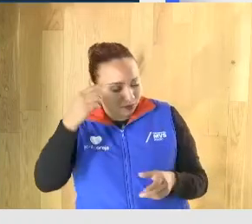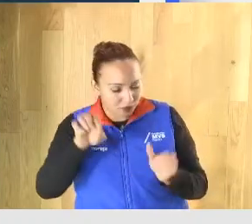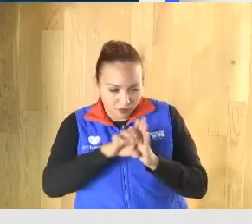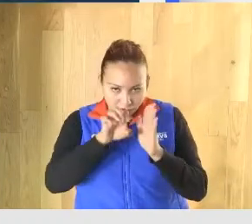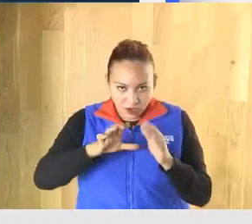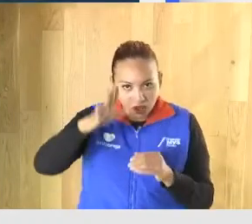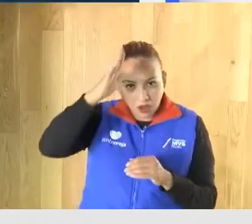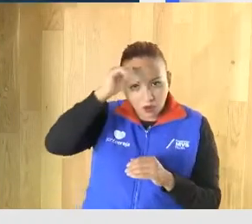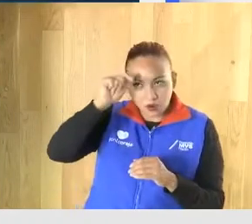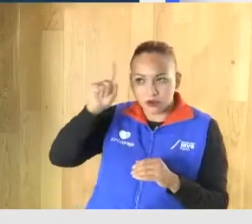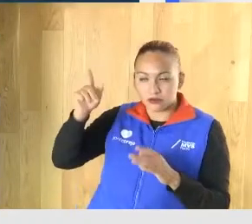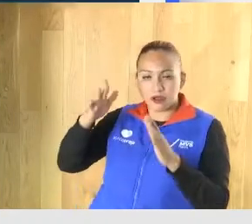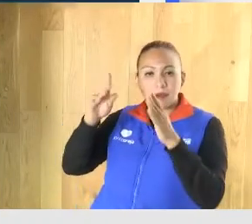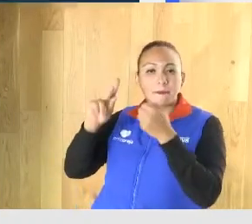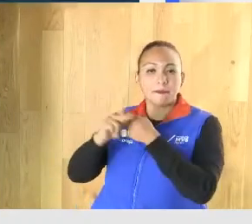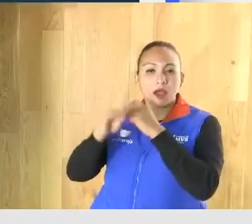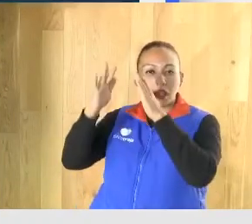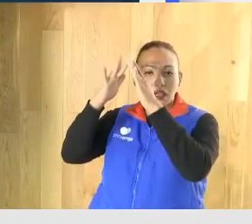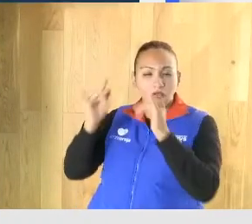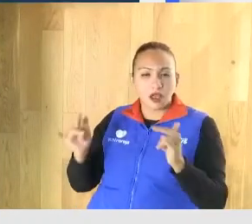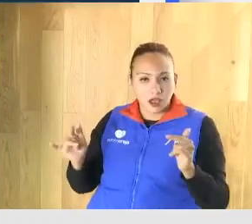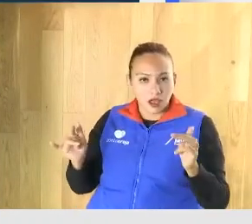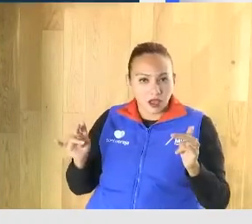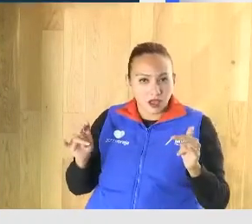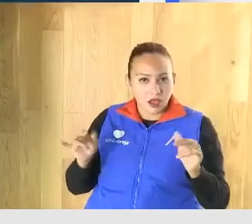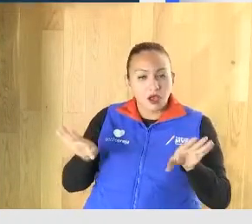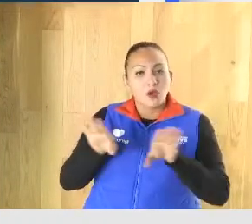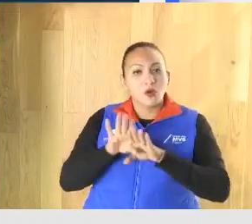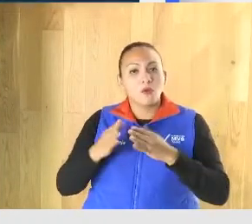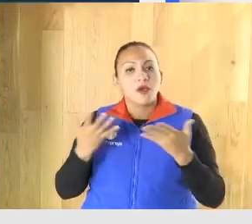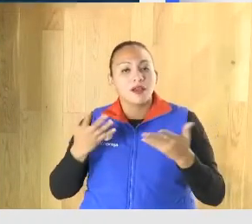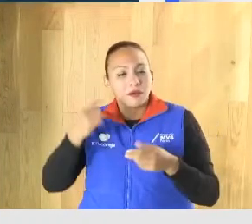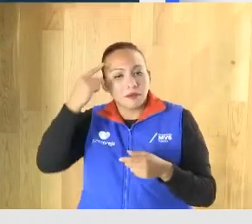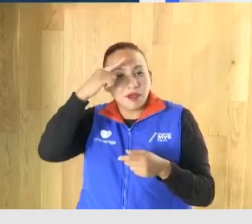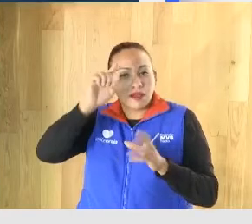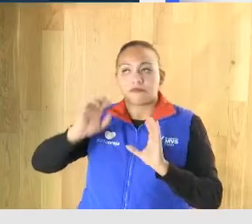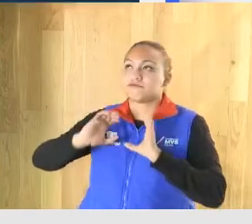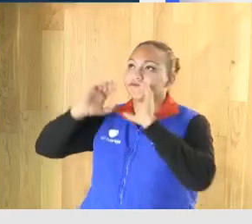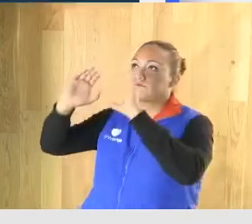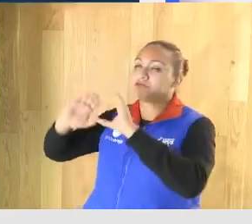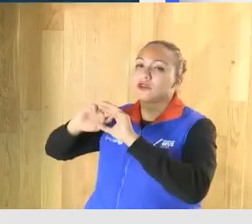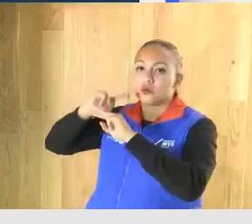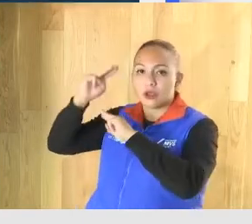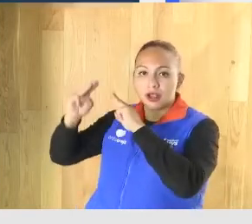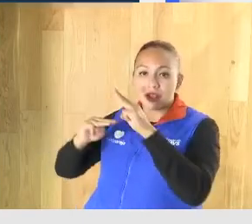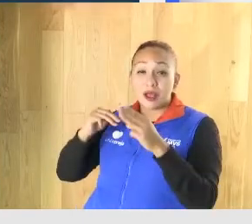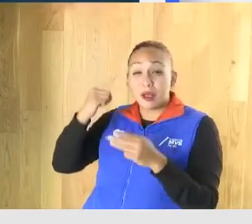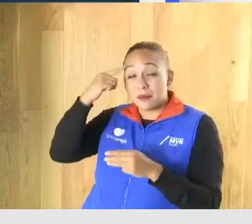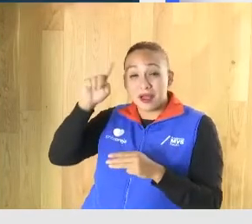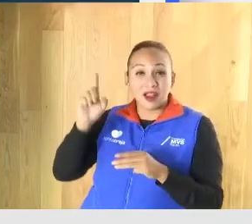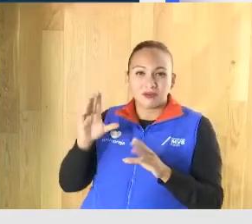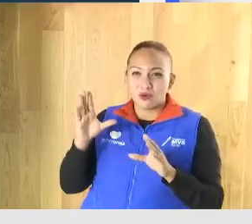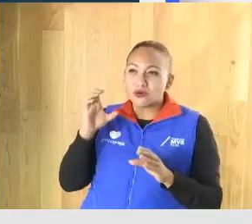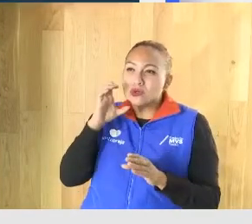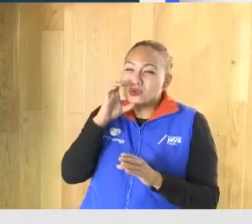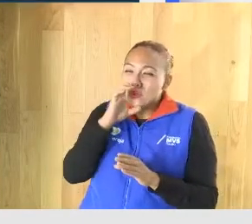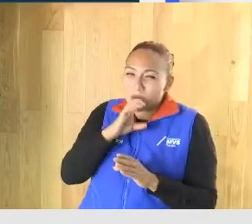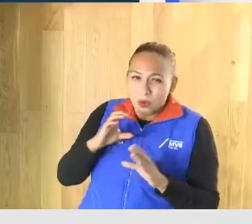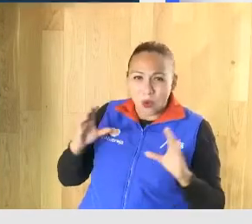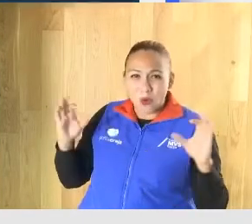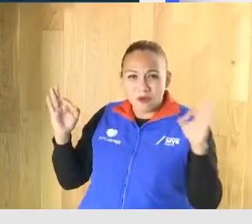que podamos llegar, ¿no? Si no queremos que los riesgos vinculados con el cambio climático sean aún mayores.